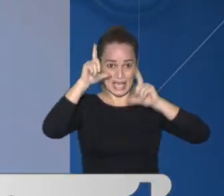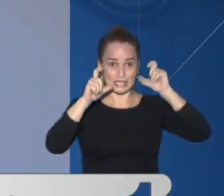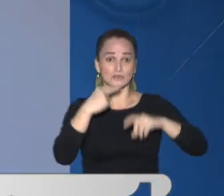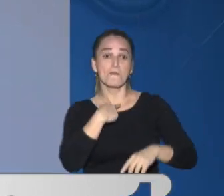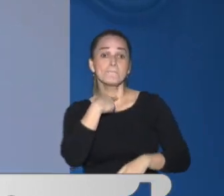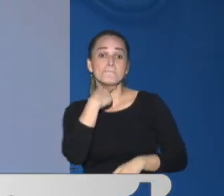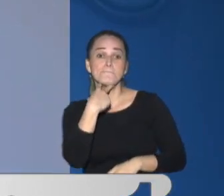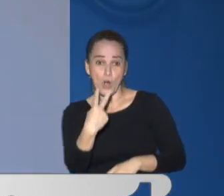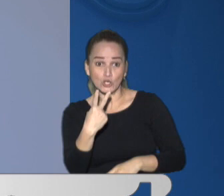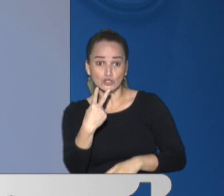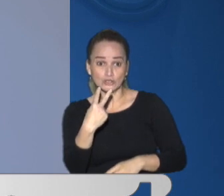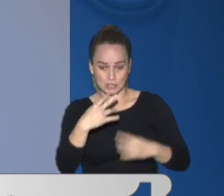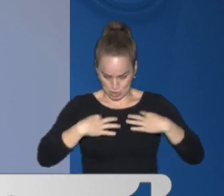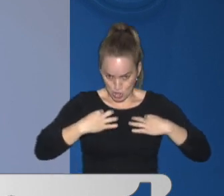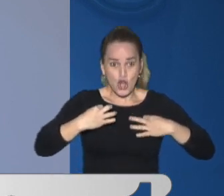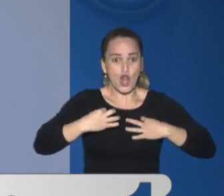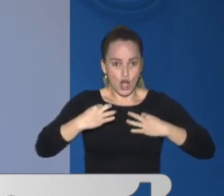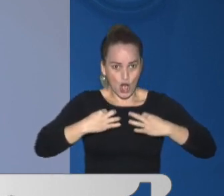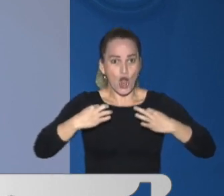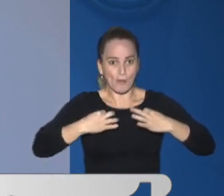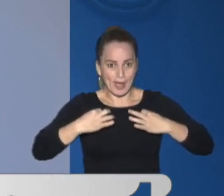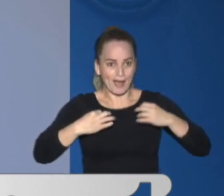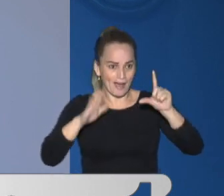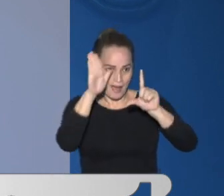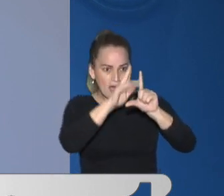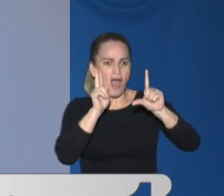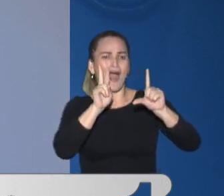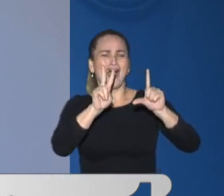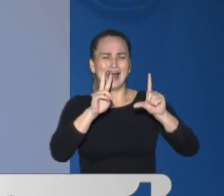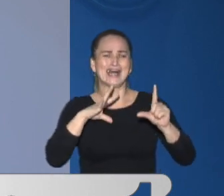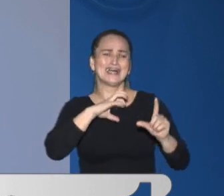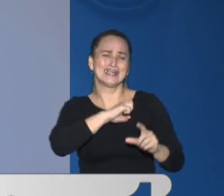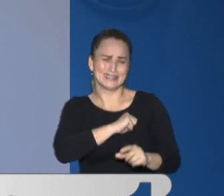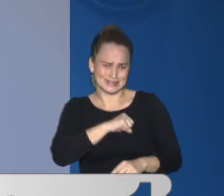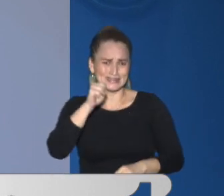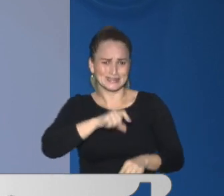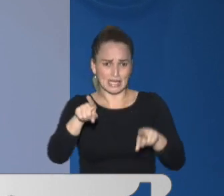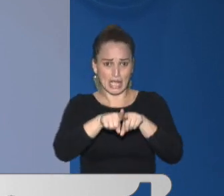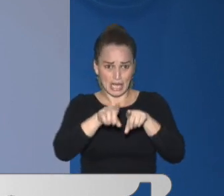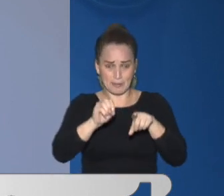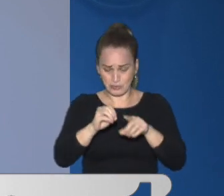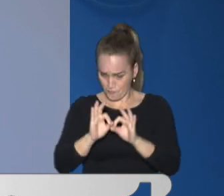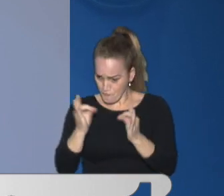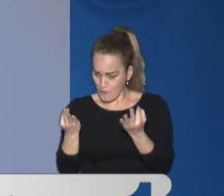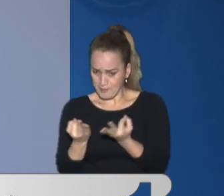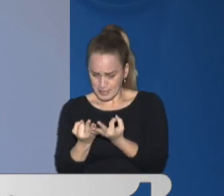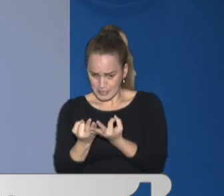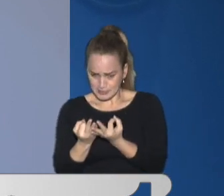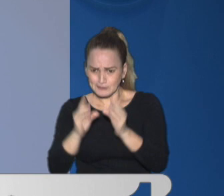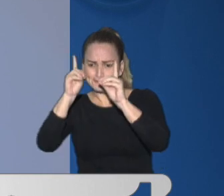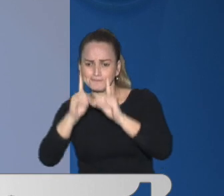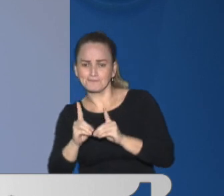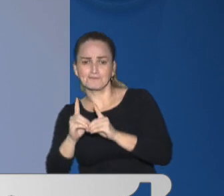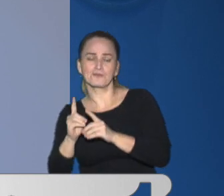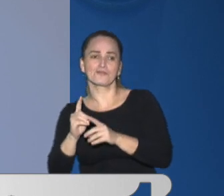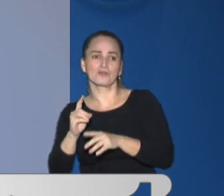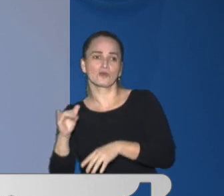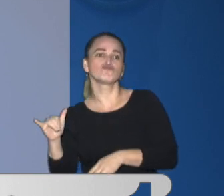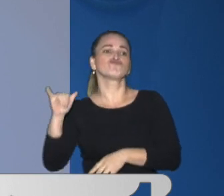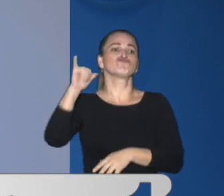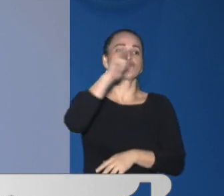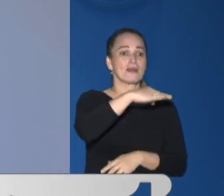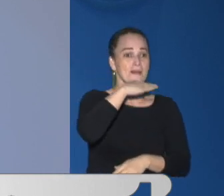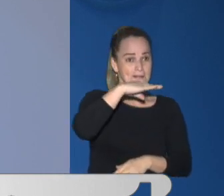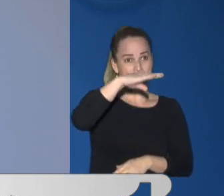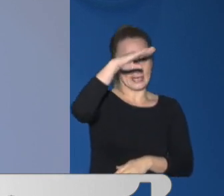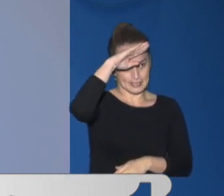voz y por las prendas que tenía vestido él. Sus hermanos decidieron viajar a Medellín para recorrer los últimos pasos de Silvano.